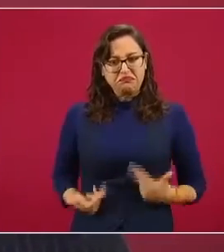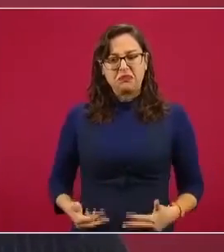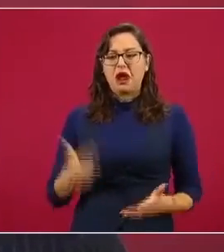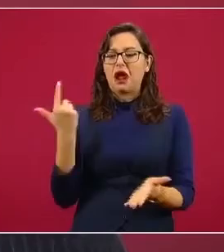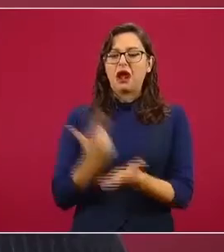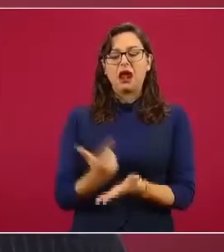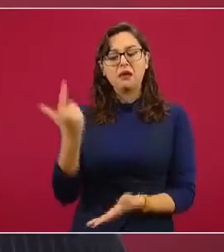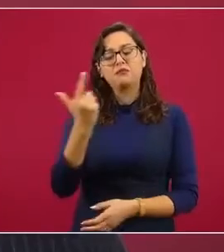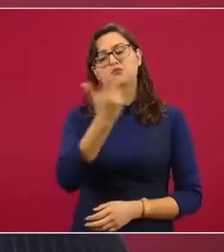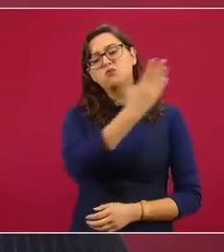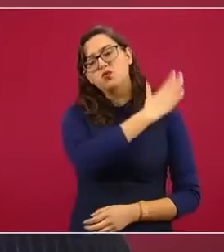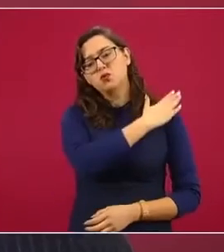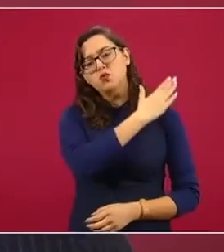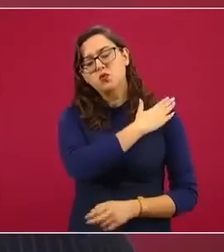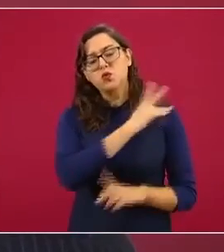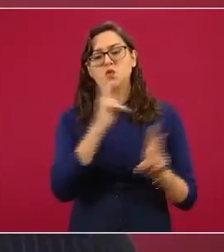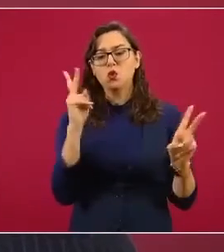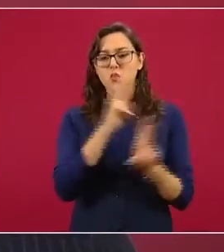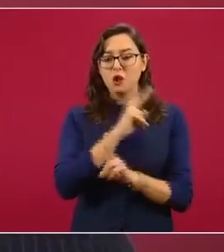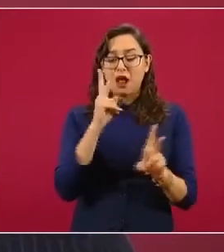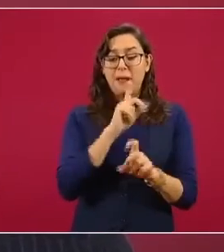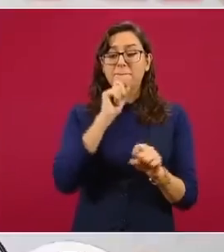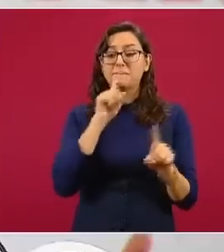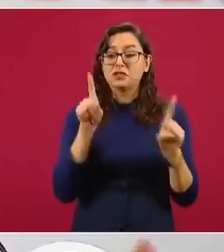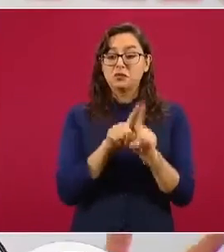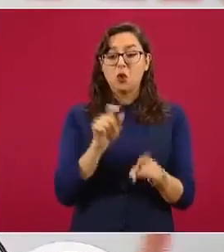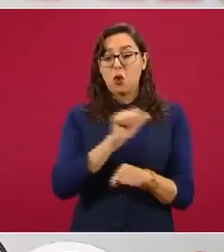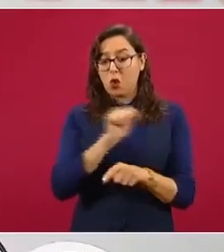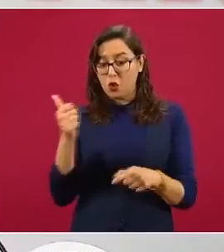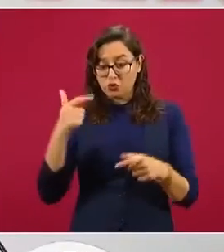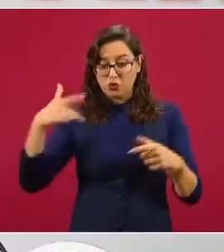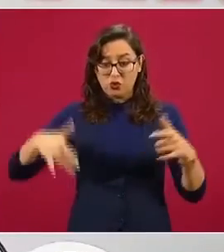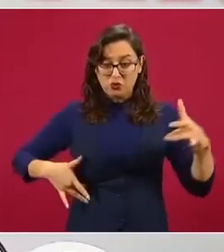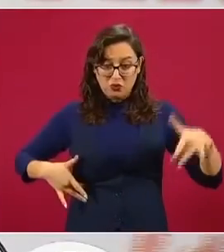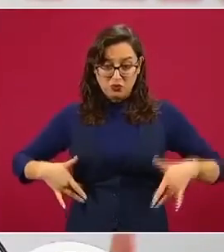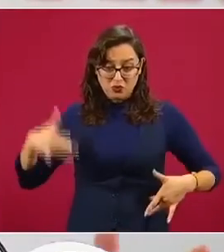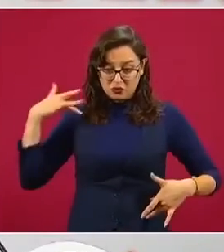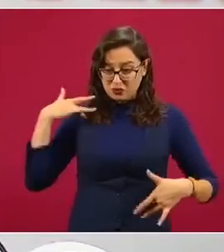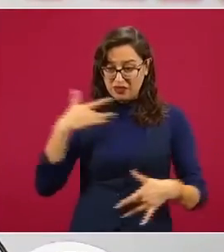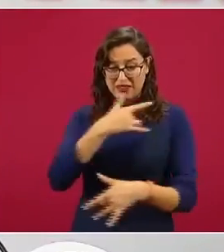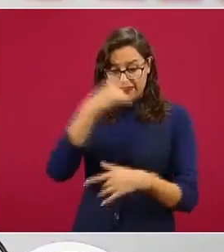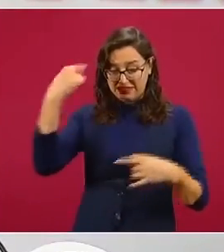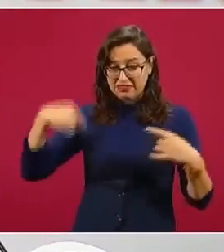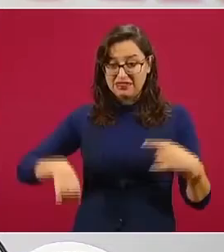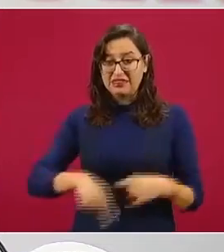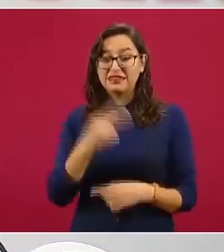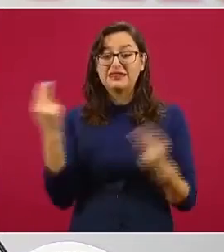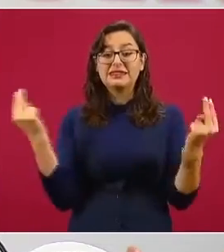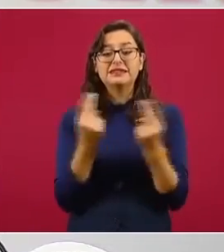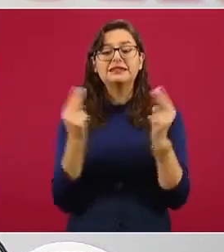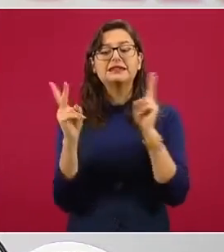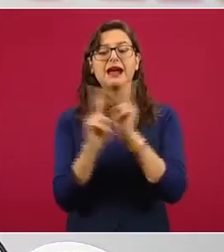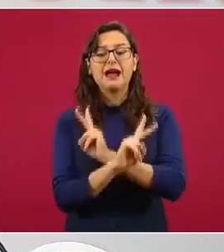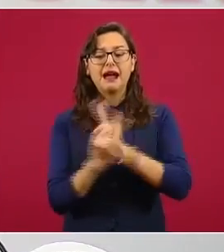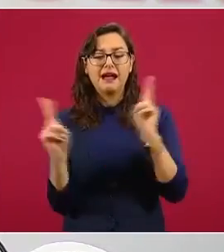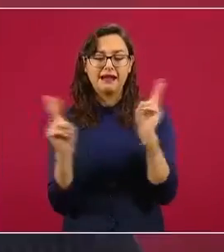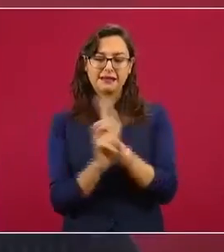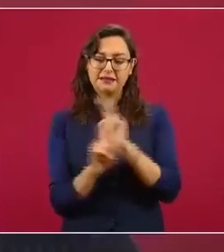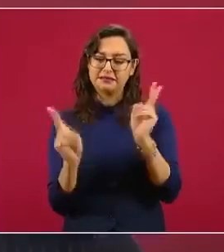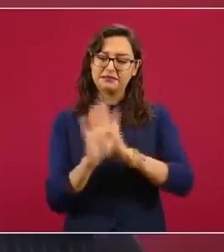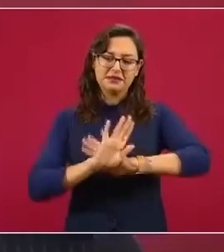los pulmones, pero también múltiples otros daños en órganos que dependen de la oxigenación de manera